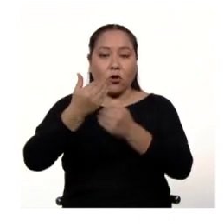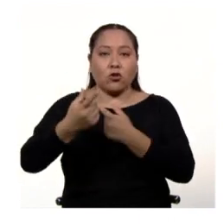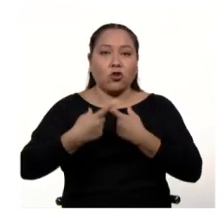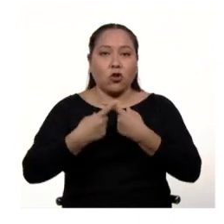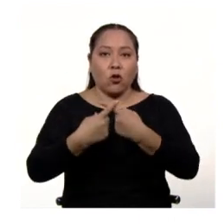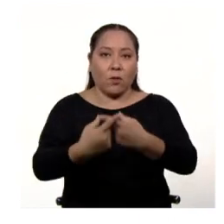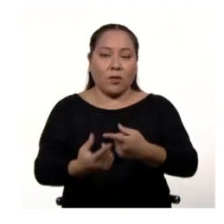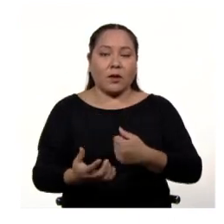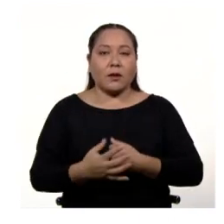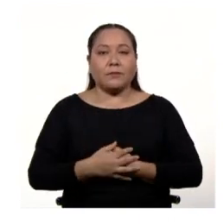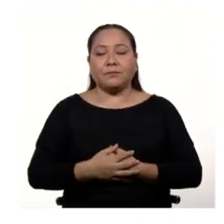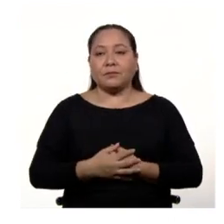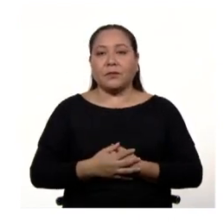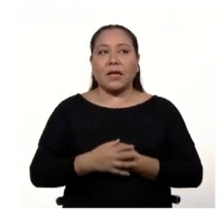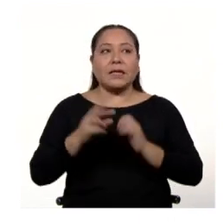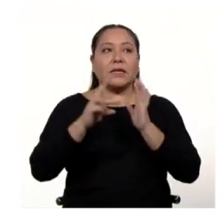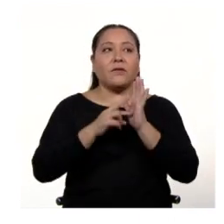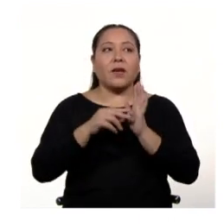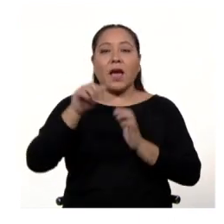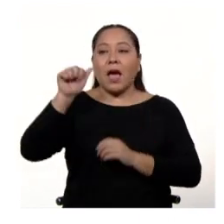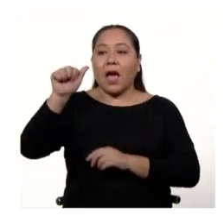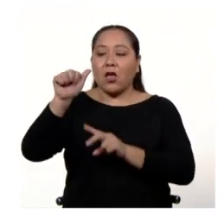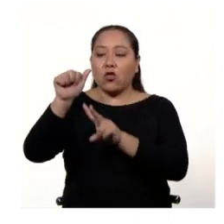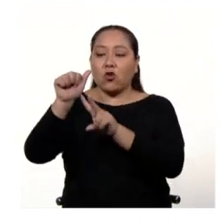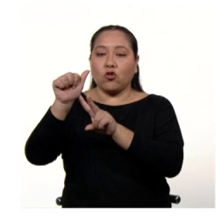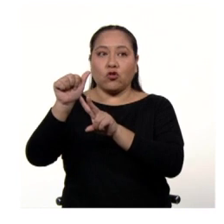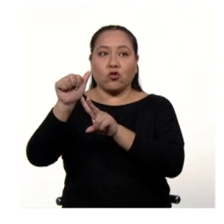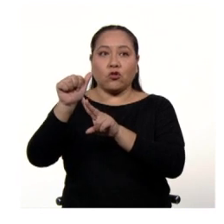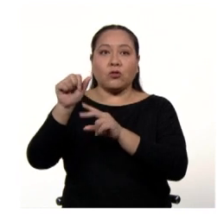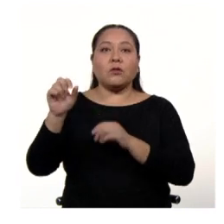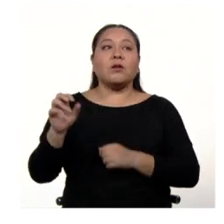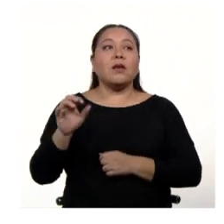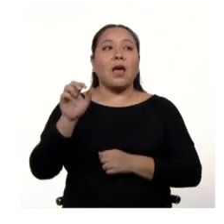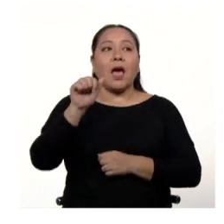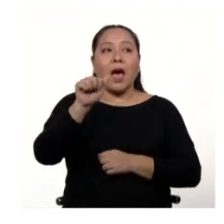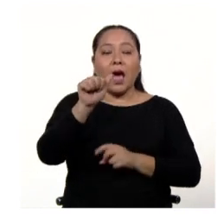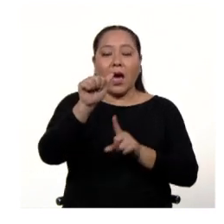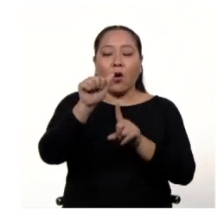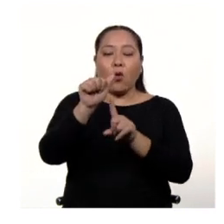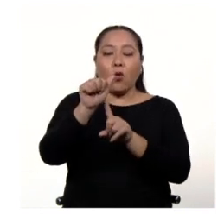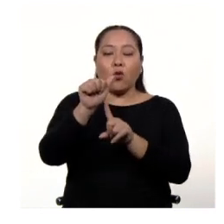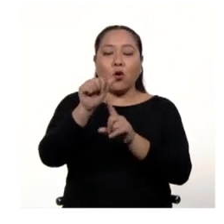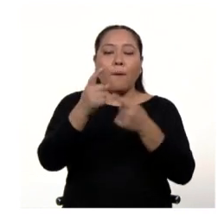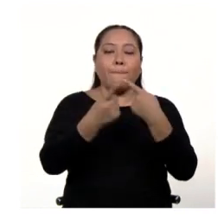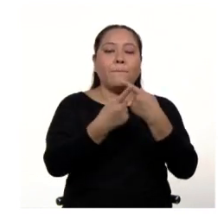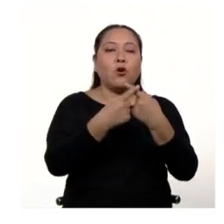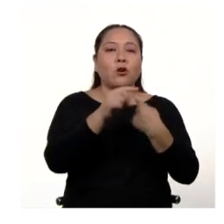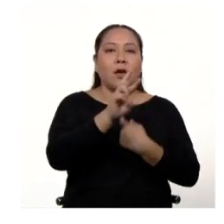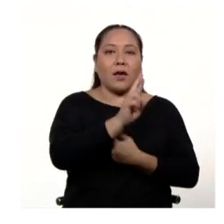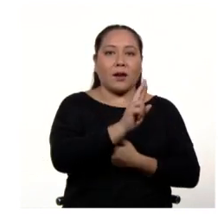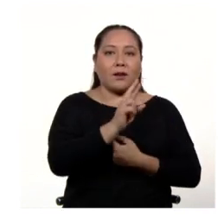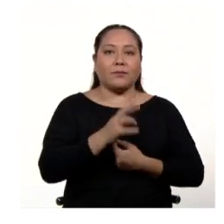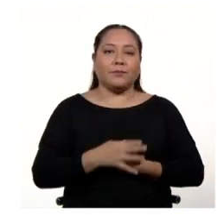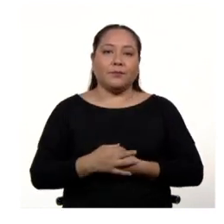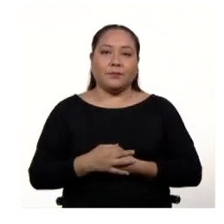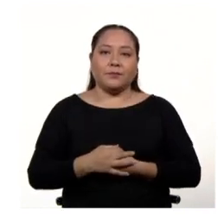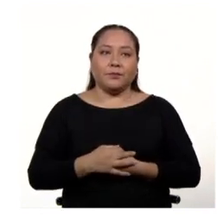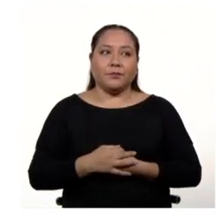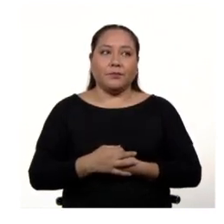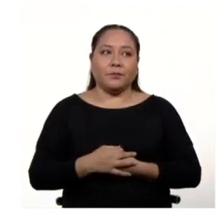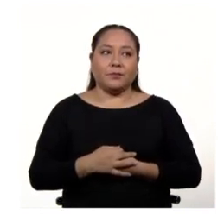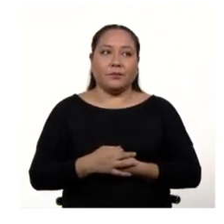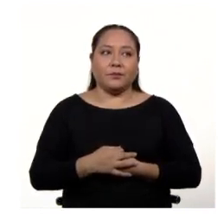Es decir, A sub 2 es igual a A sub 1 que multiplica a la razón R.